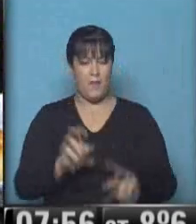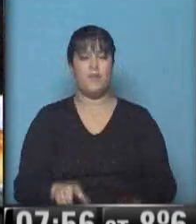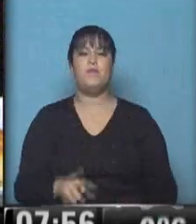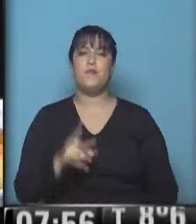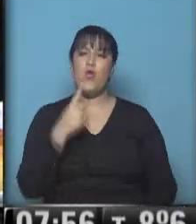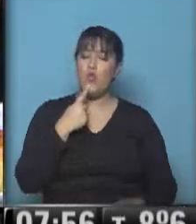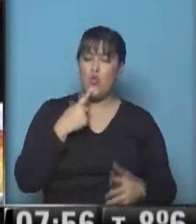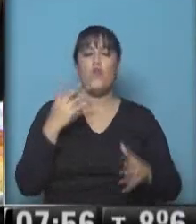dudas Así que en un ratito volvemos con Raúl